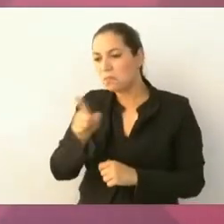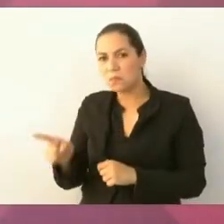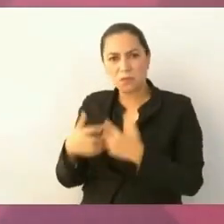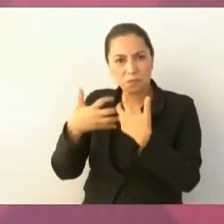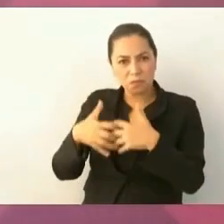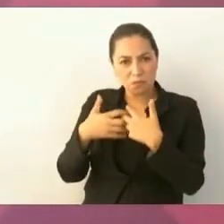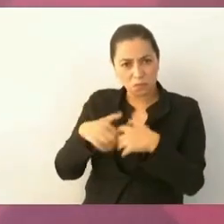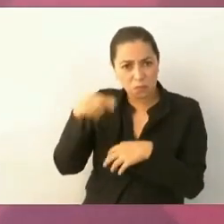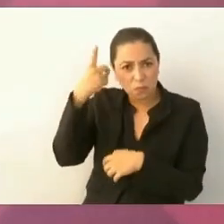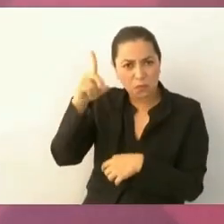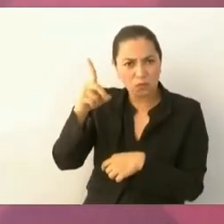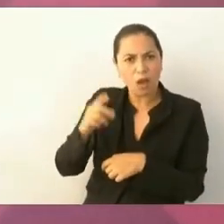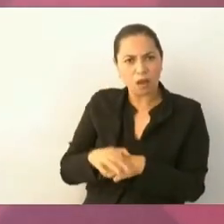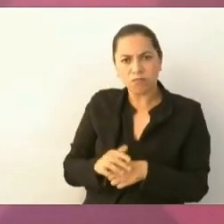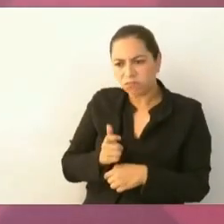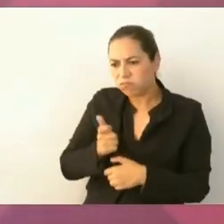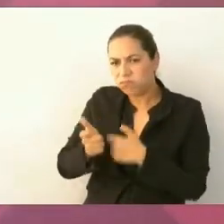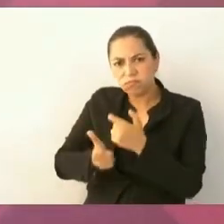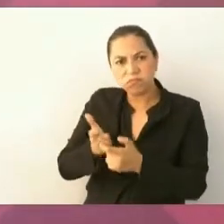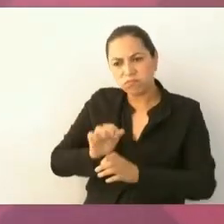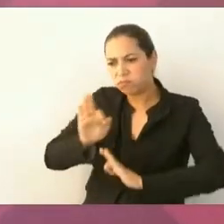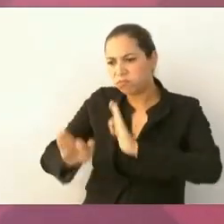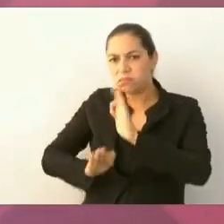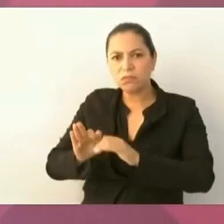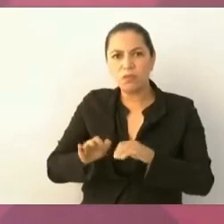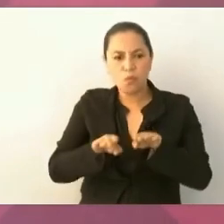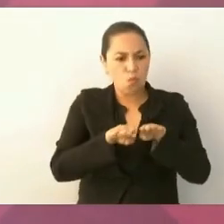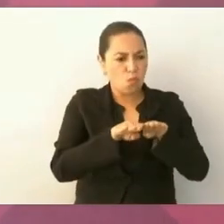puede, si